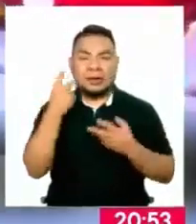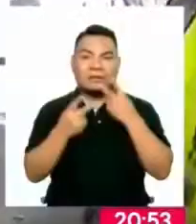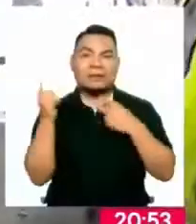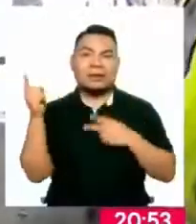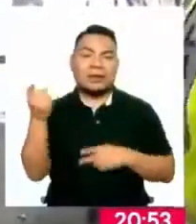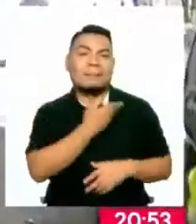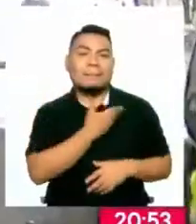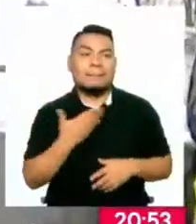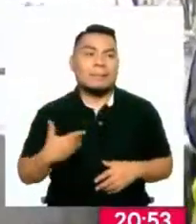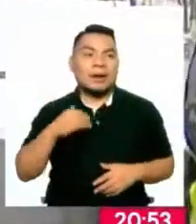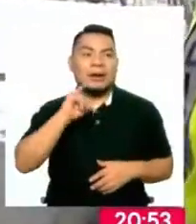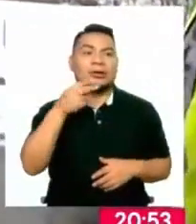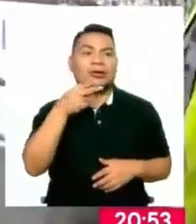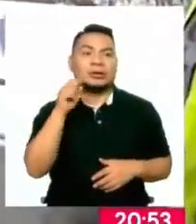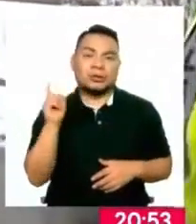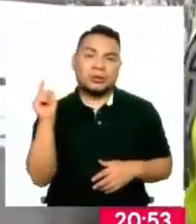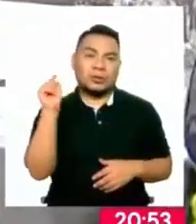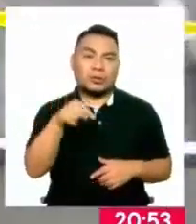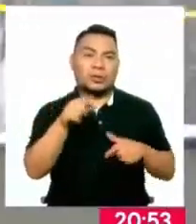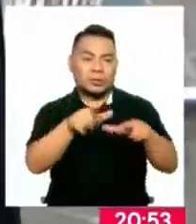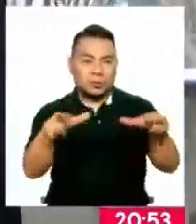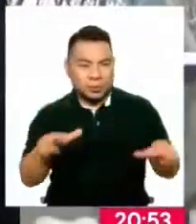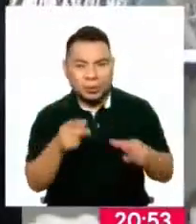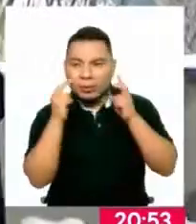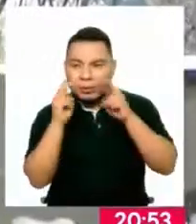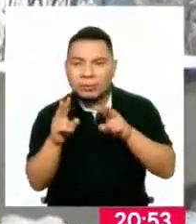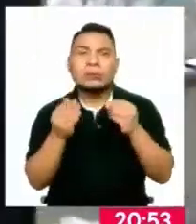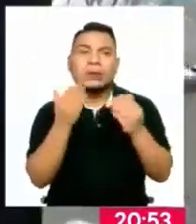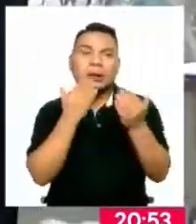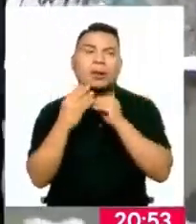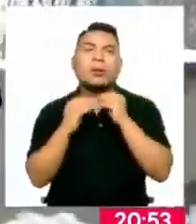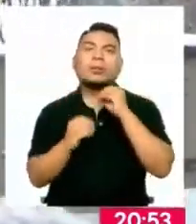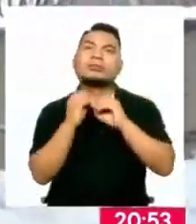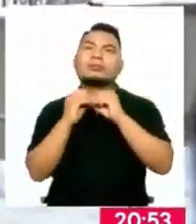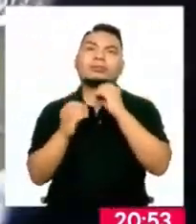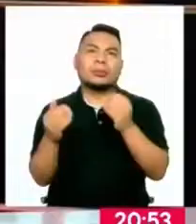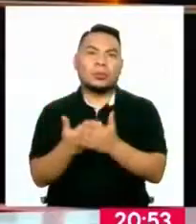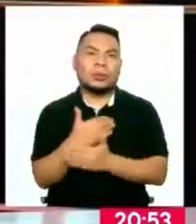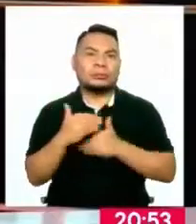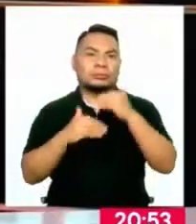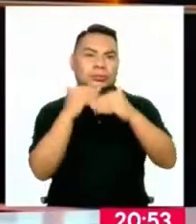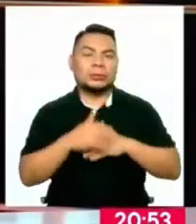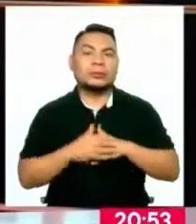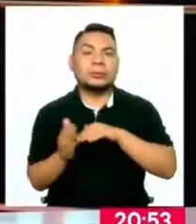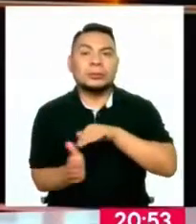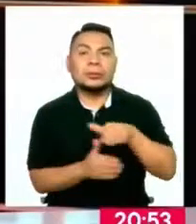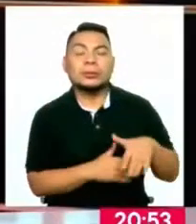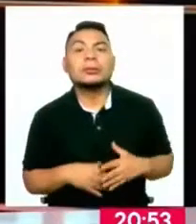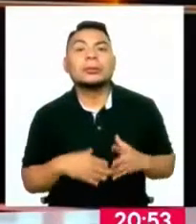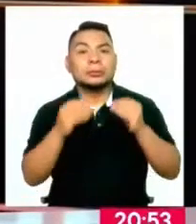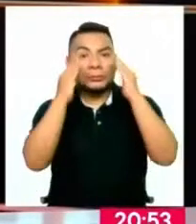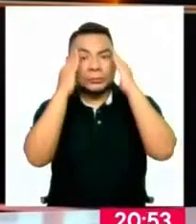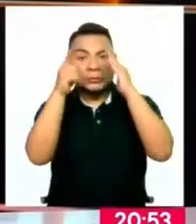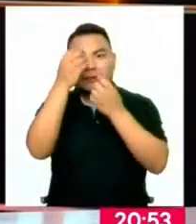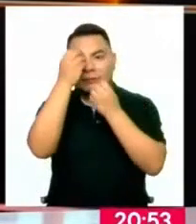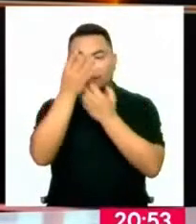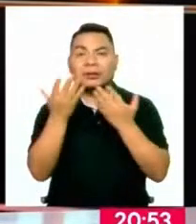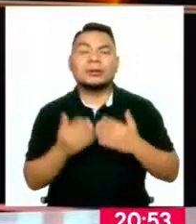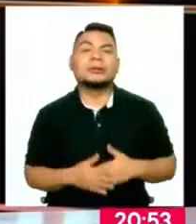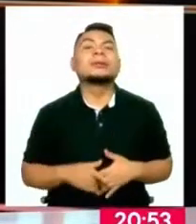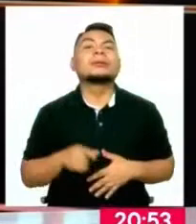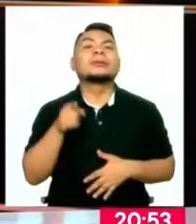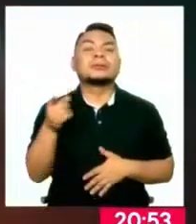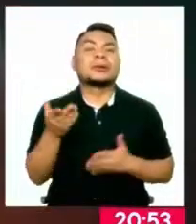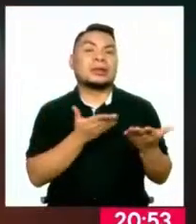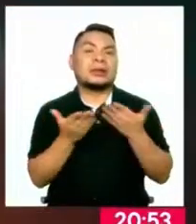visita del presidente Joe Biden a la ciudad para hablar de infraestructura. Y mucha atención a la siguiente información,